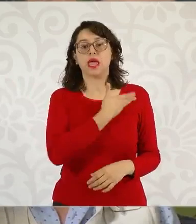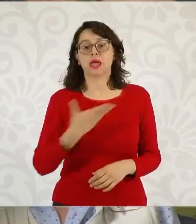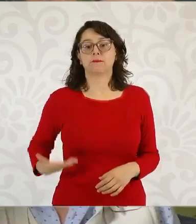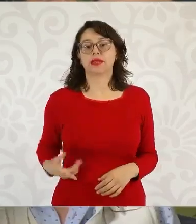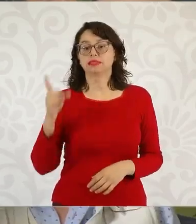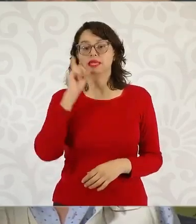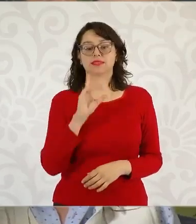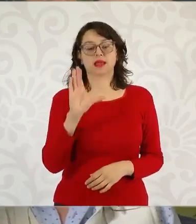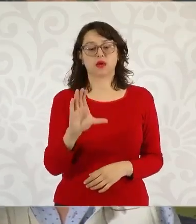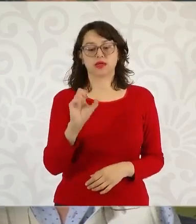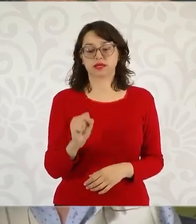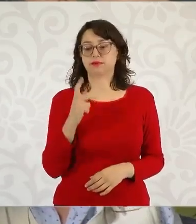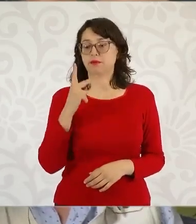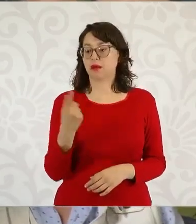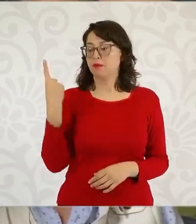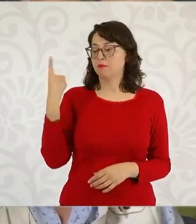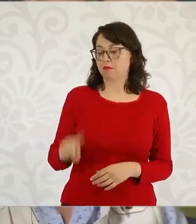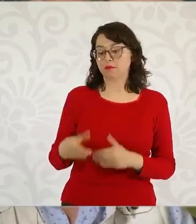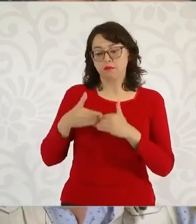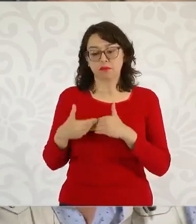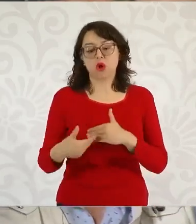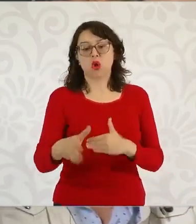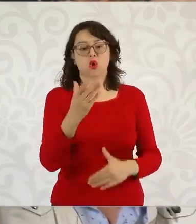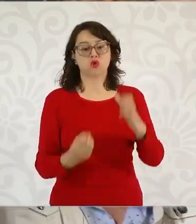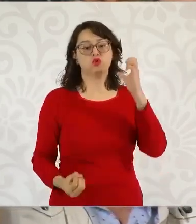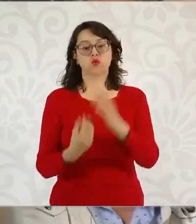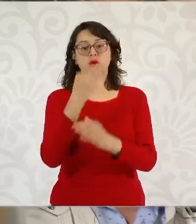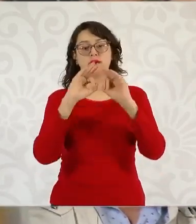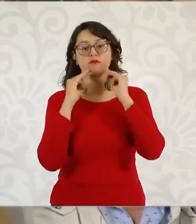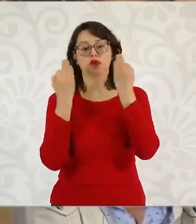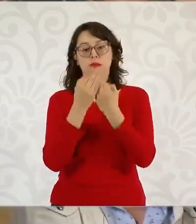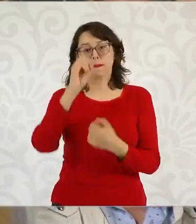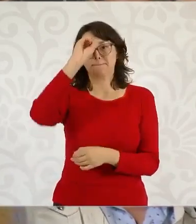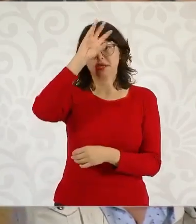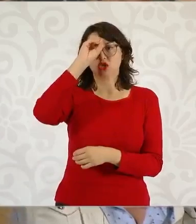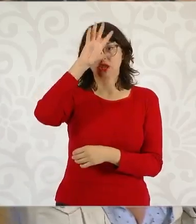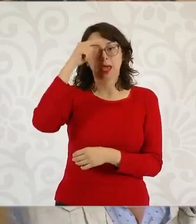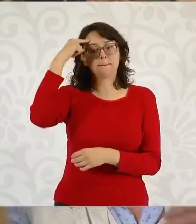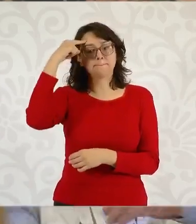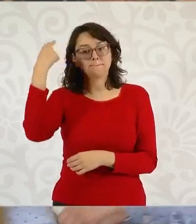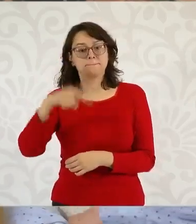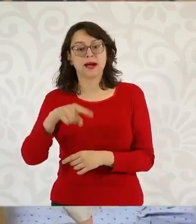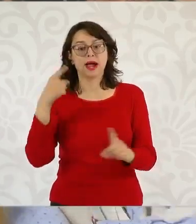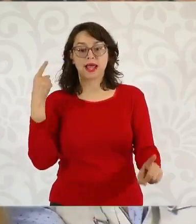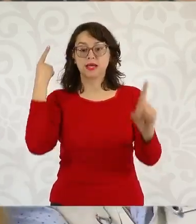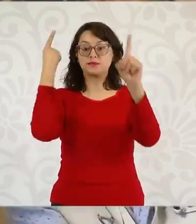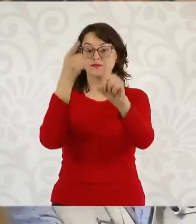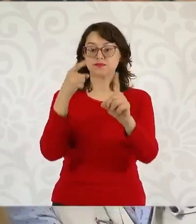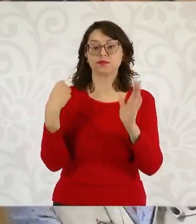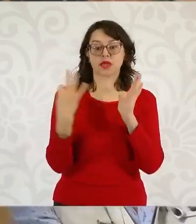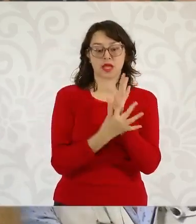se da inicio a una nueva etapa de la minería mexicana orientada a reducir la dependencia en